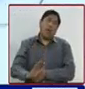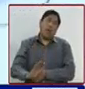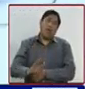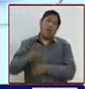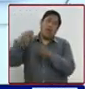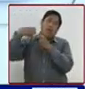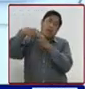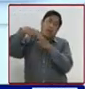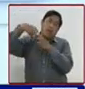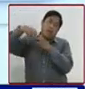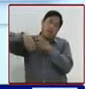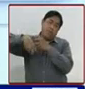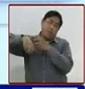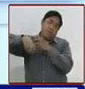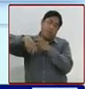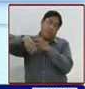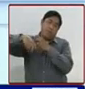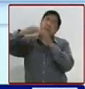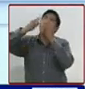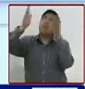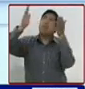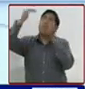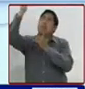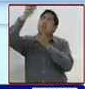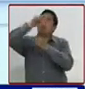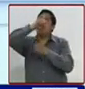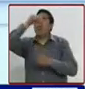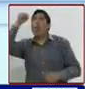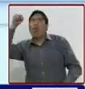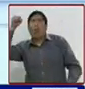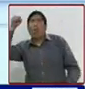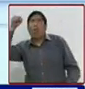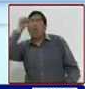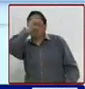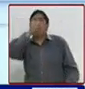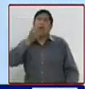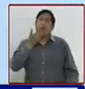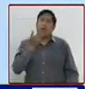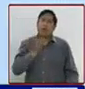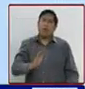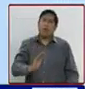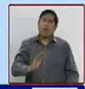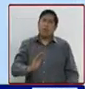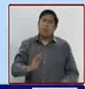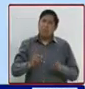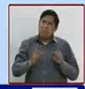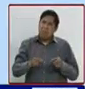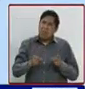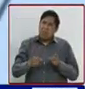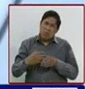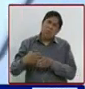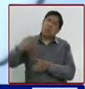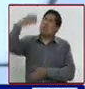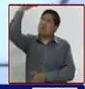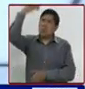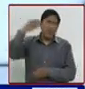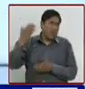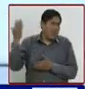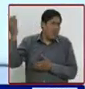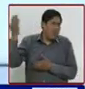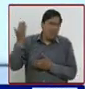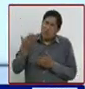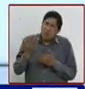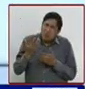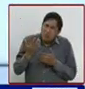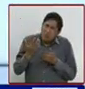muestran cables sueltos y también cajas de medidores en pésimo estado, en los mismos postes. Esto